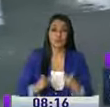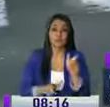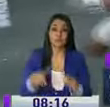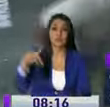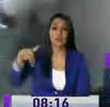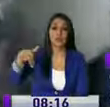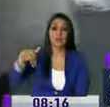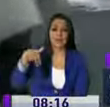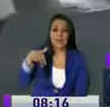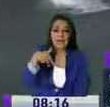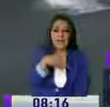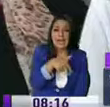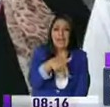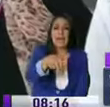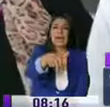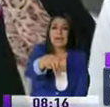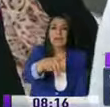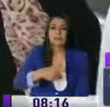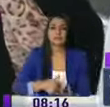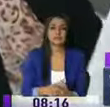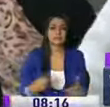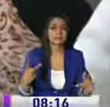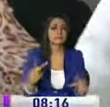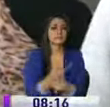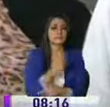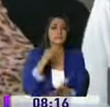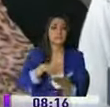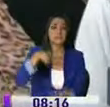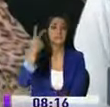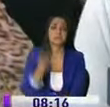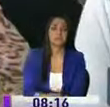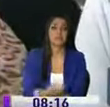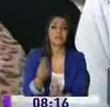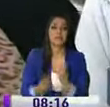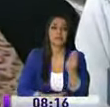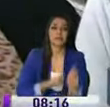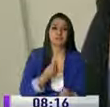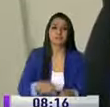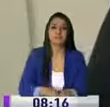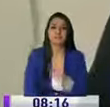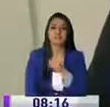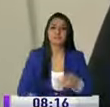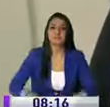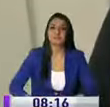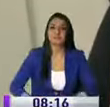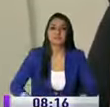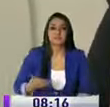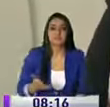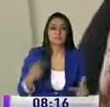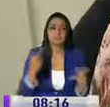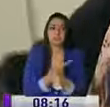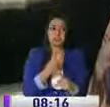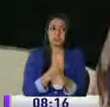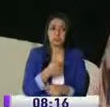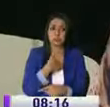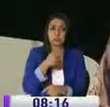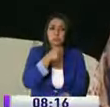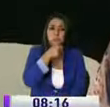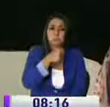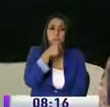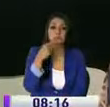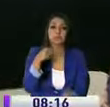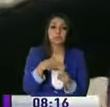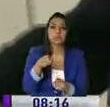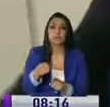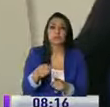cruzar por el sitio para no caerse. Muy peligroso porque una caída ahí se rompe las piernas. Y eso es bien peligroso porque vienen de